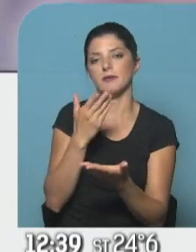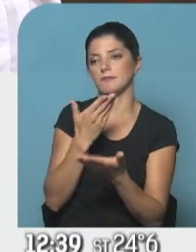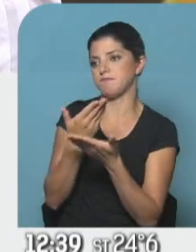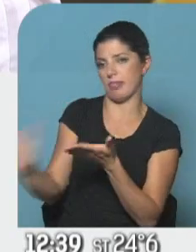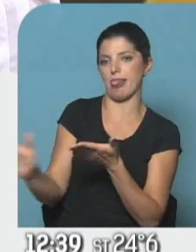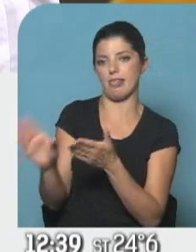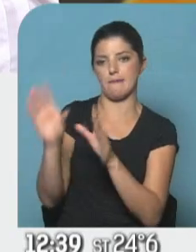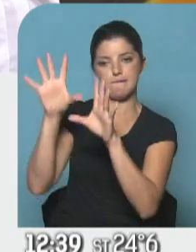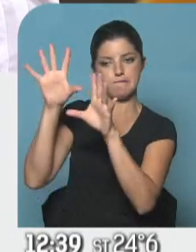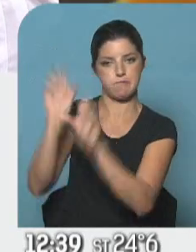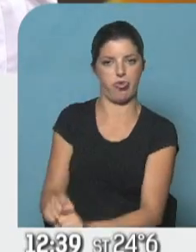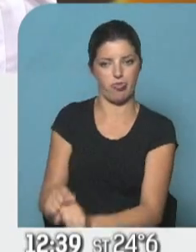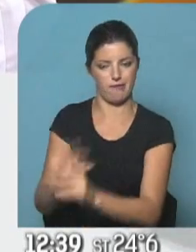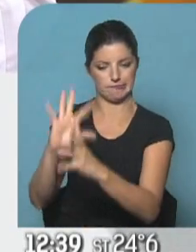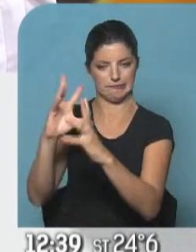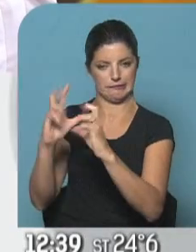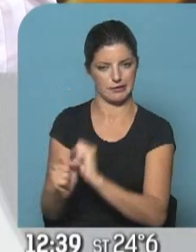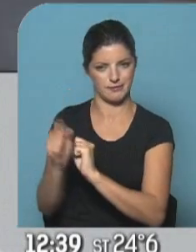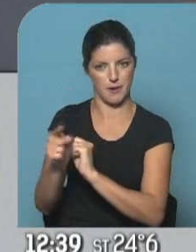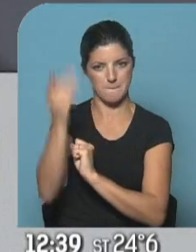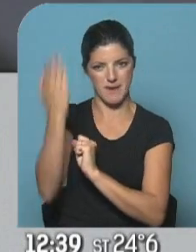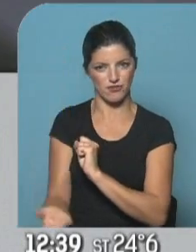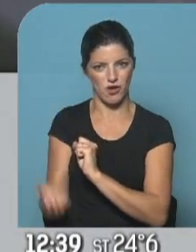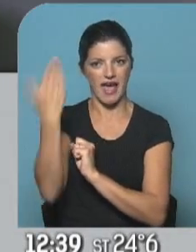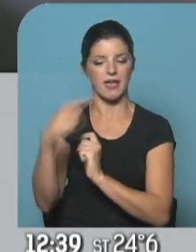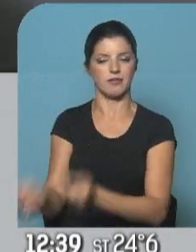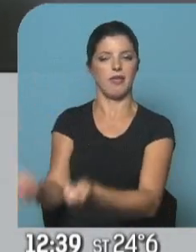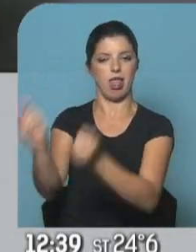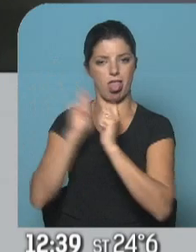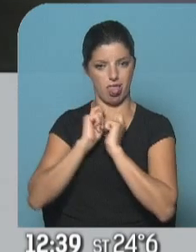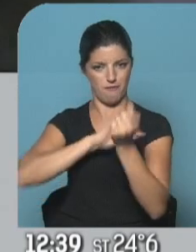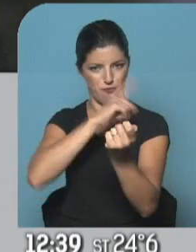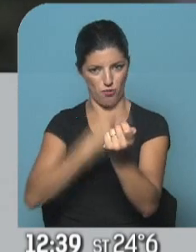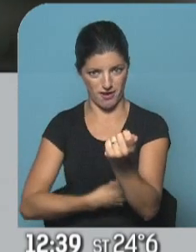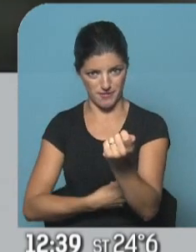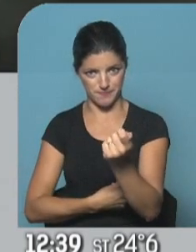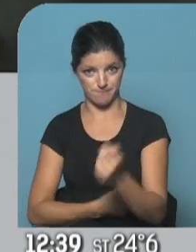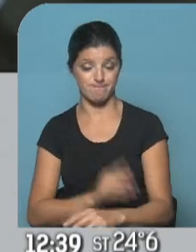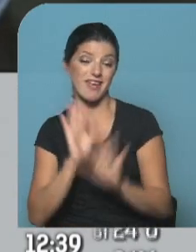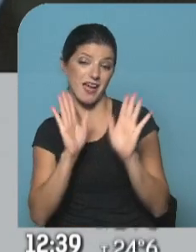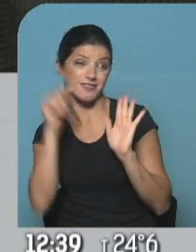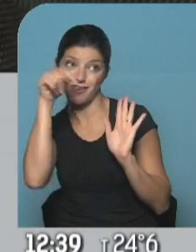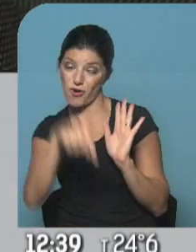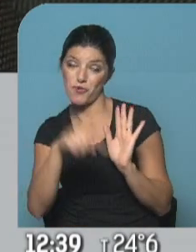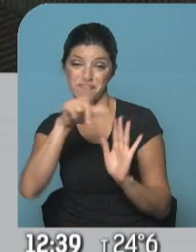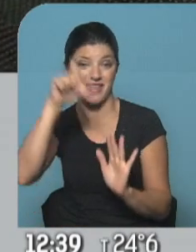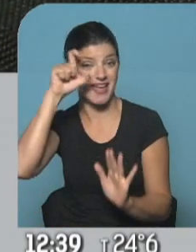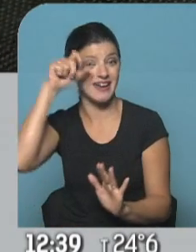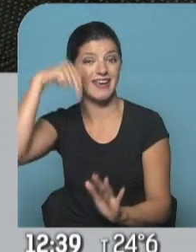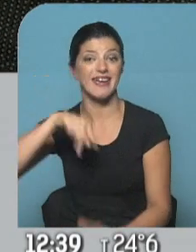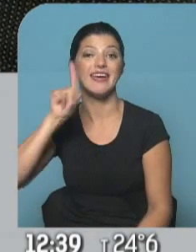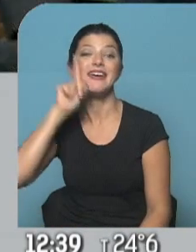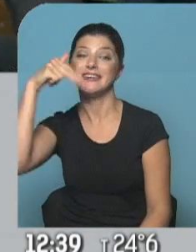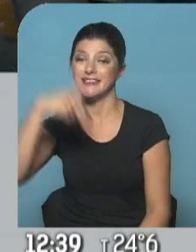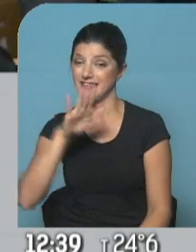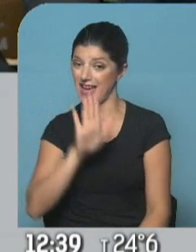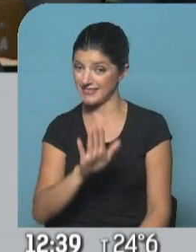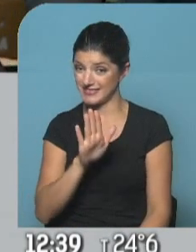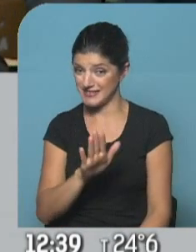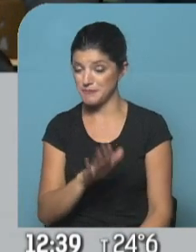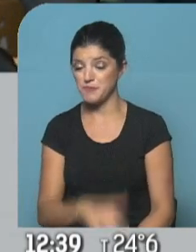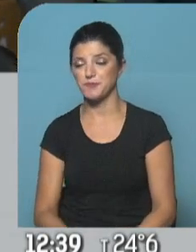aniquilar simbólicamente, políticamente, a la persona que te empujó a ese lugar. Eso es lo que está haciendo Lenín Moreno, ni más ni menos. A través de